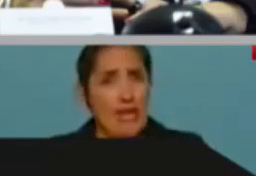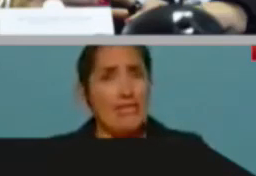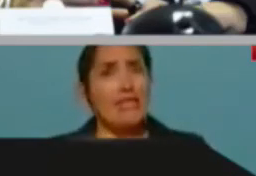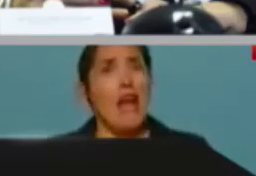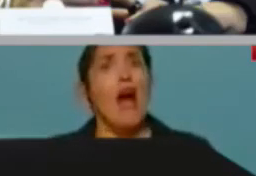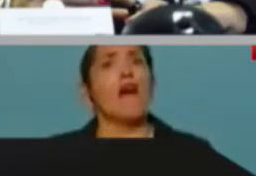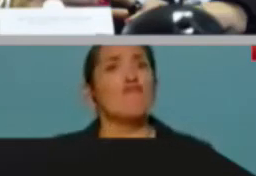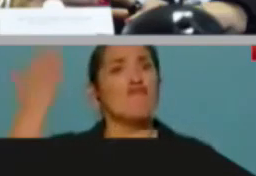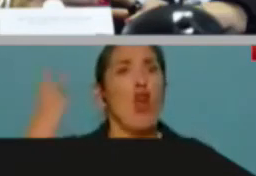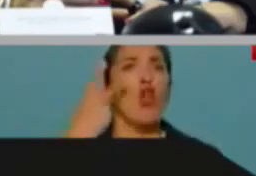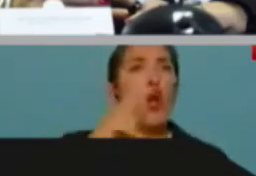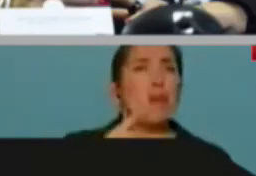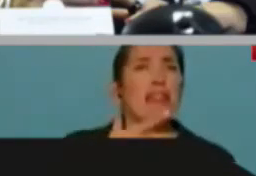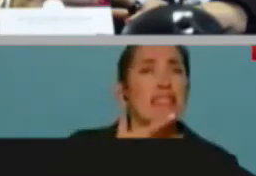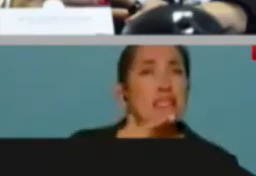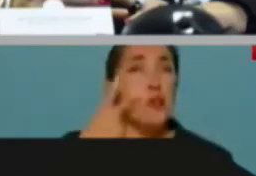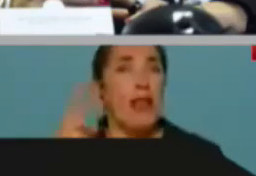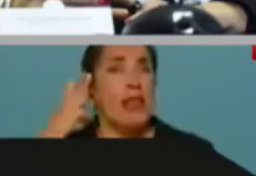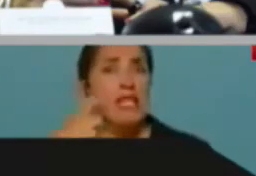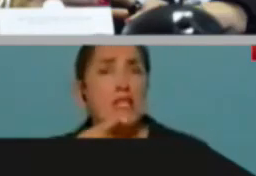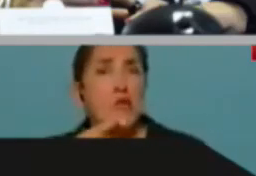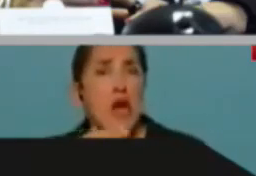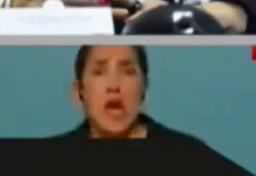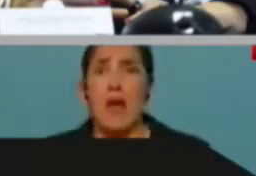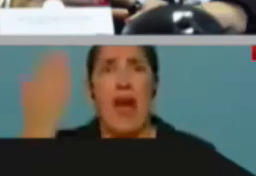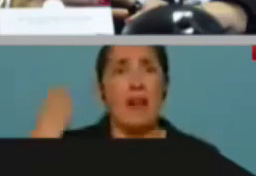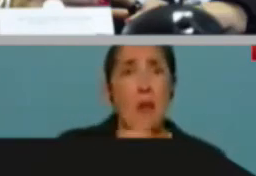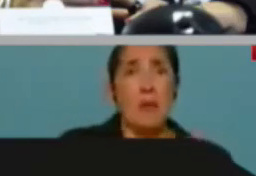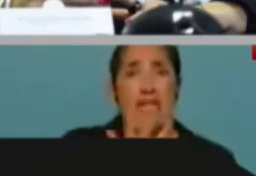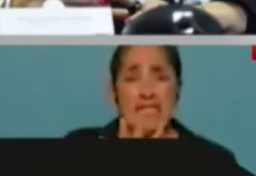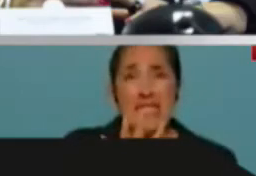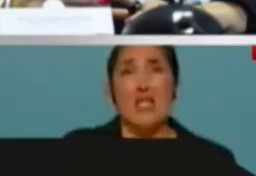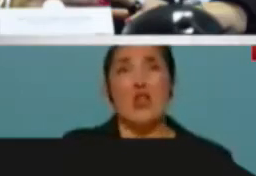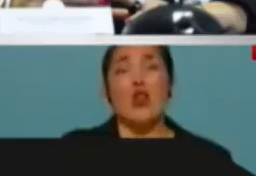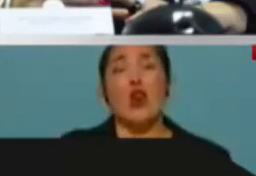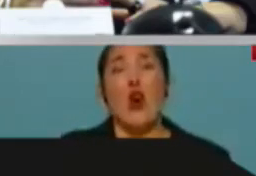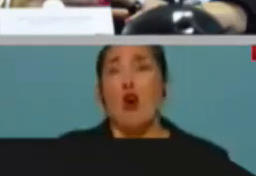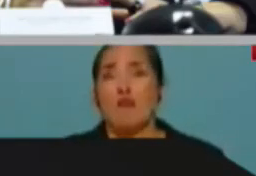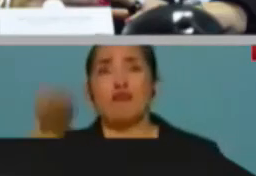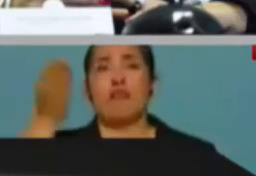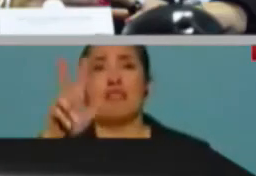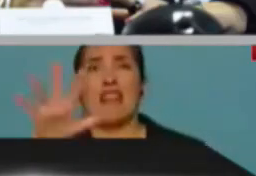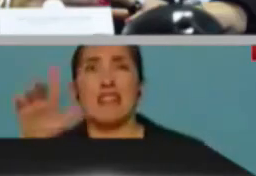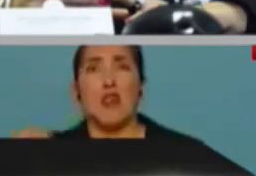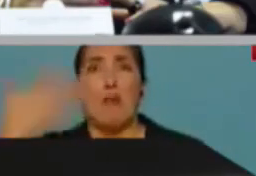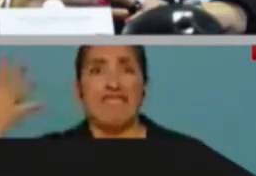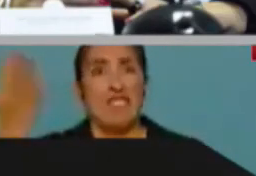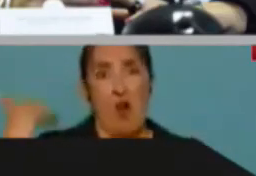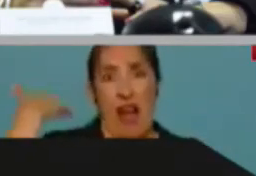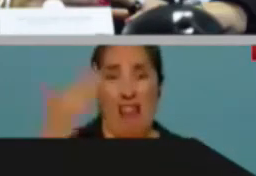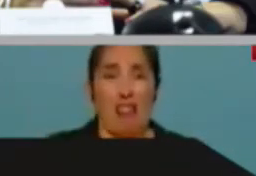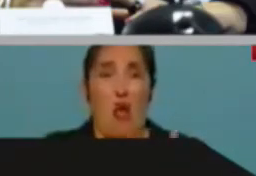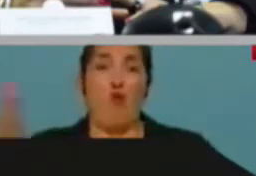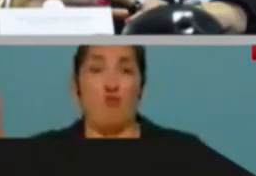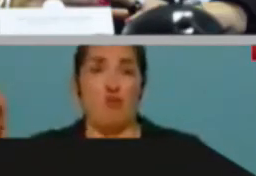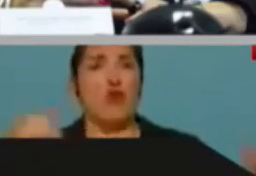que no alcanza solamente con la ley Micaela, con obligar a llevar adelante talleres de formación, de concientización,